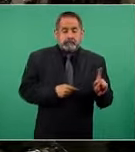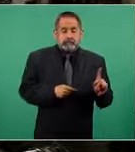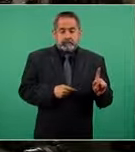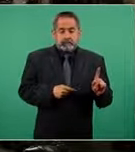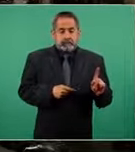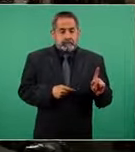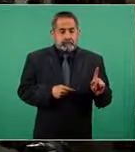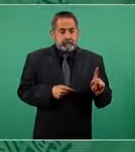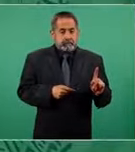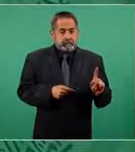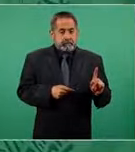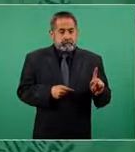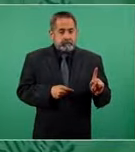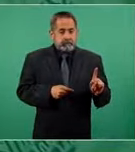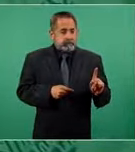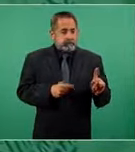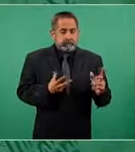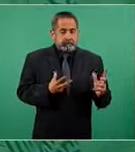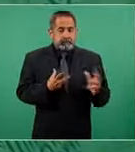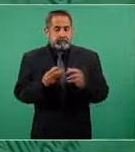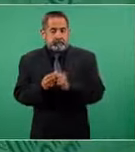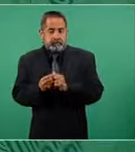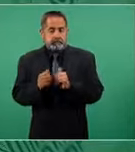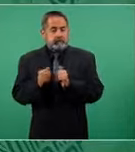a Zedillo